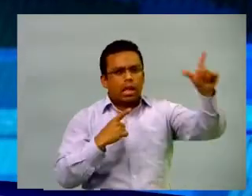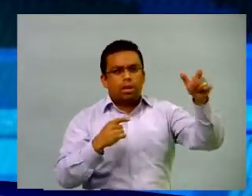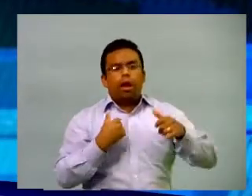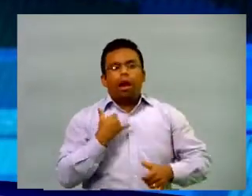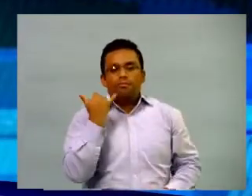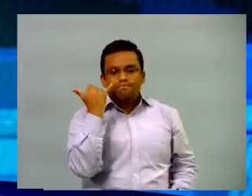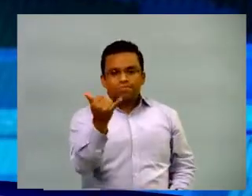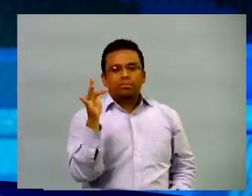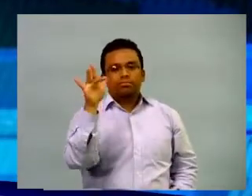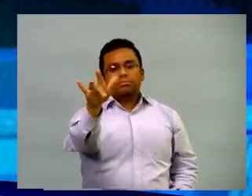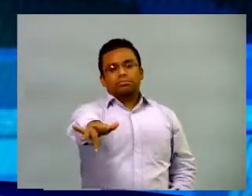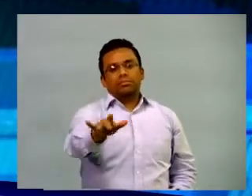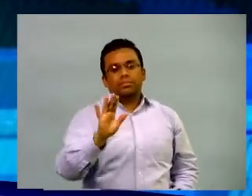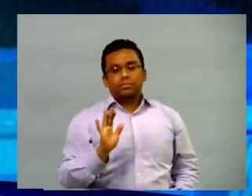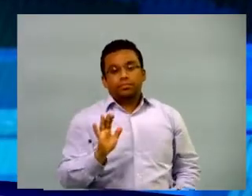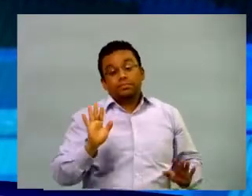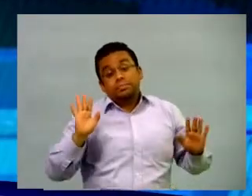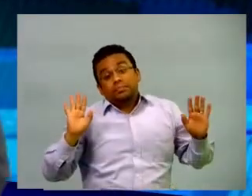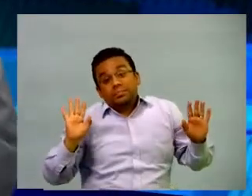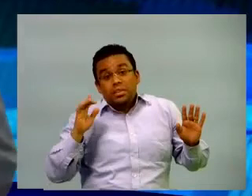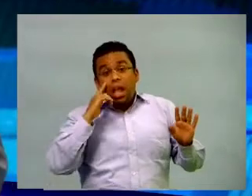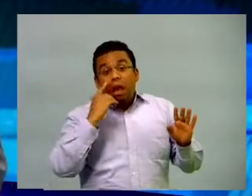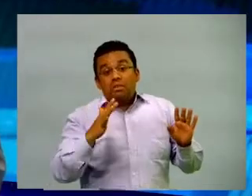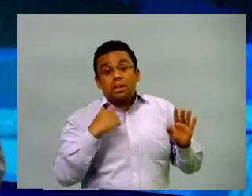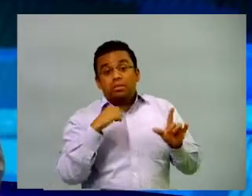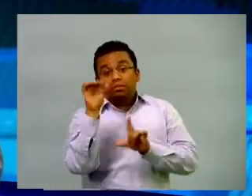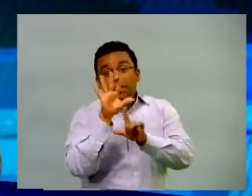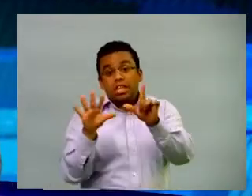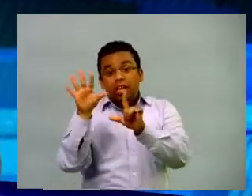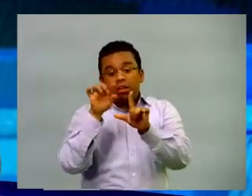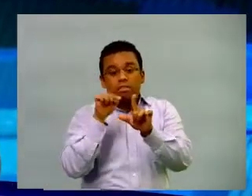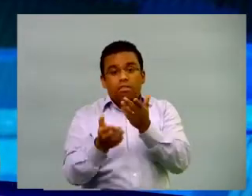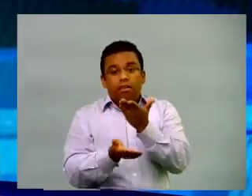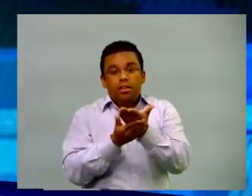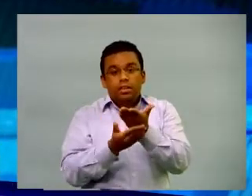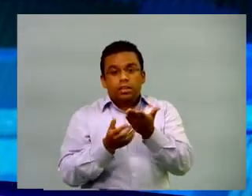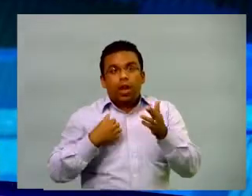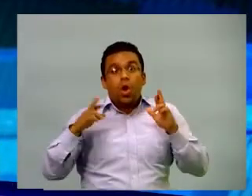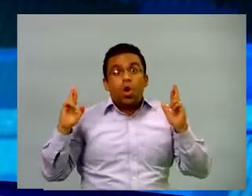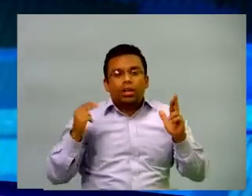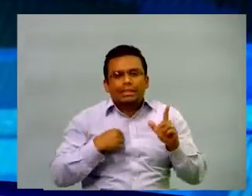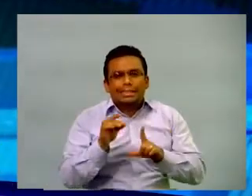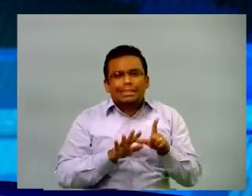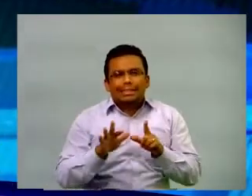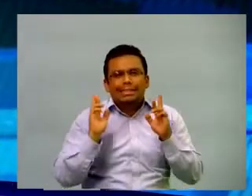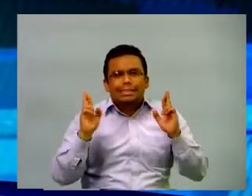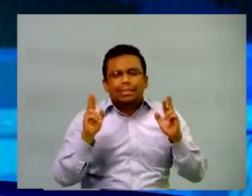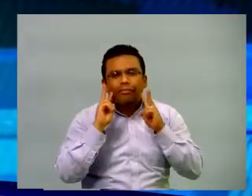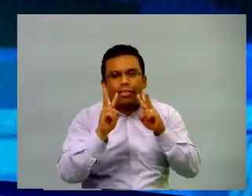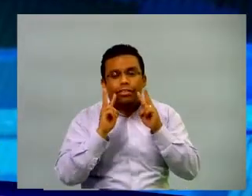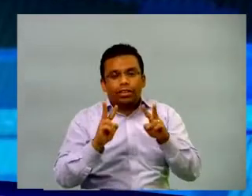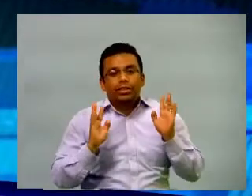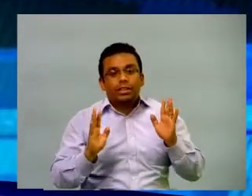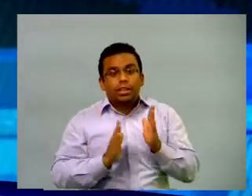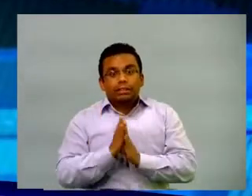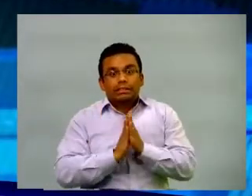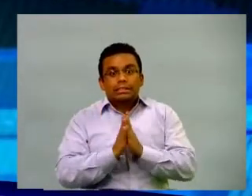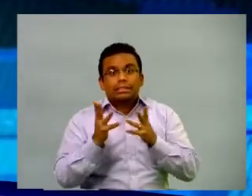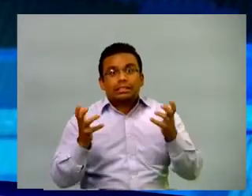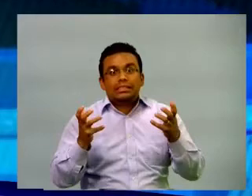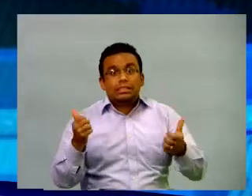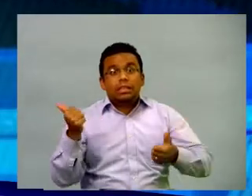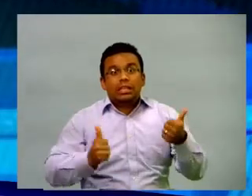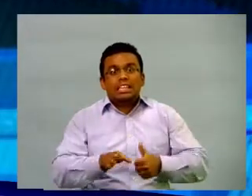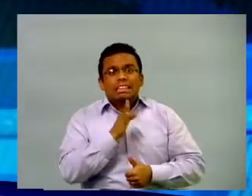haciendo presencia. Vamos a ver las experiencias que yo creo que es lo que todos están esperando acá, están todos expectativos, cuáles van a